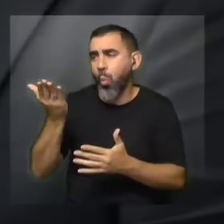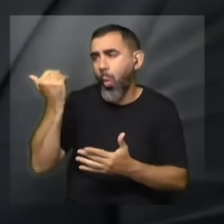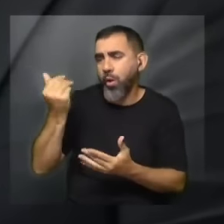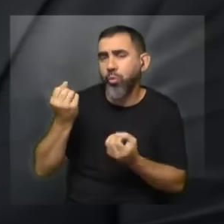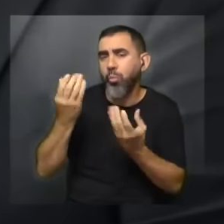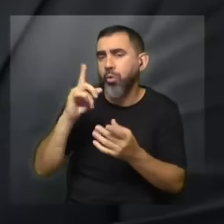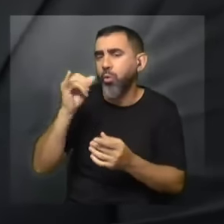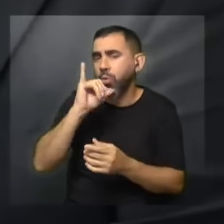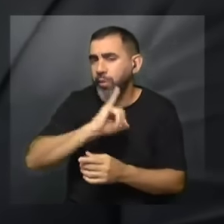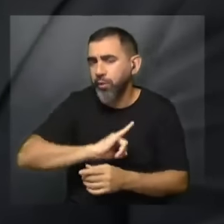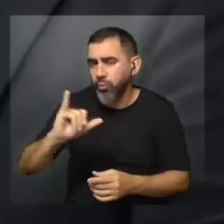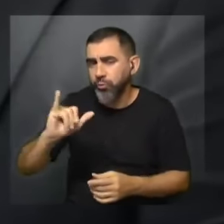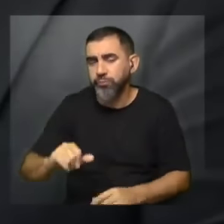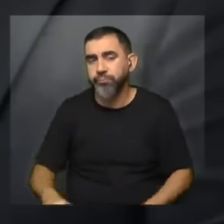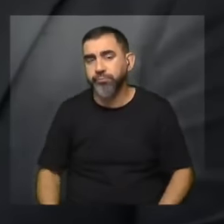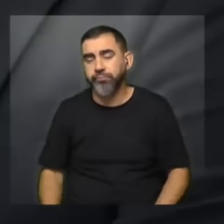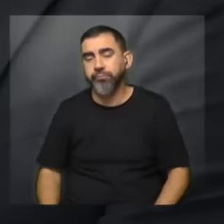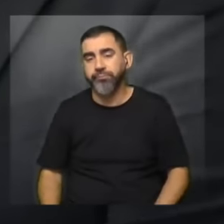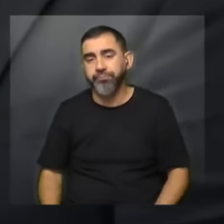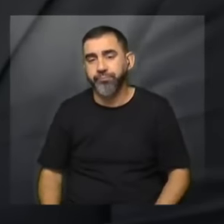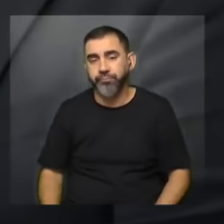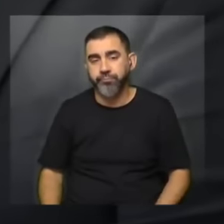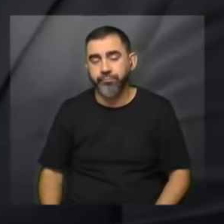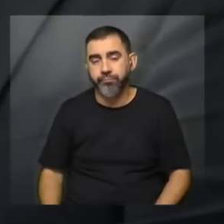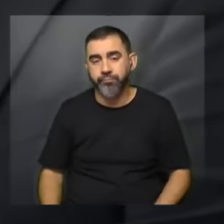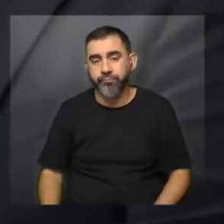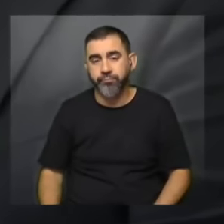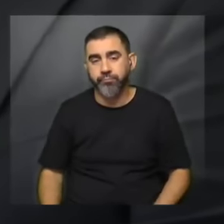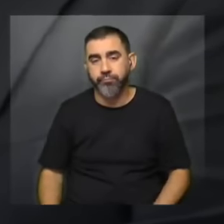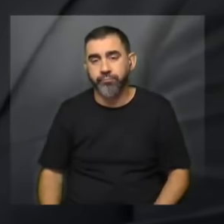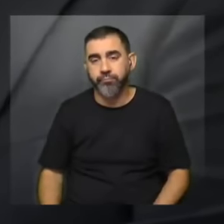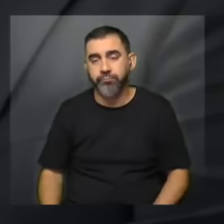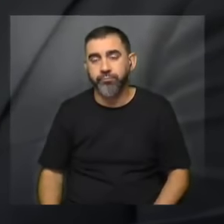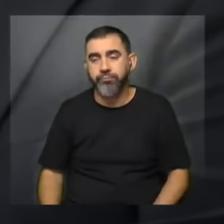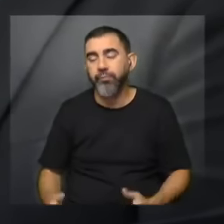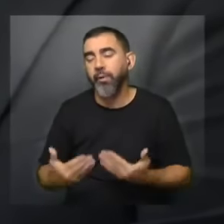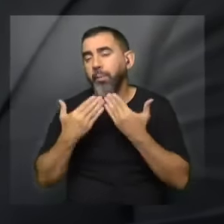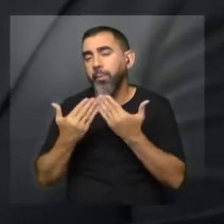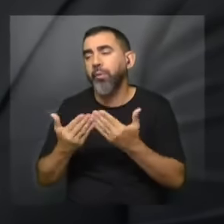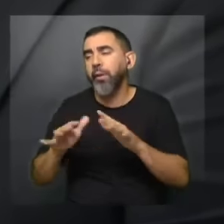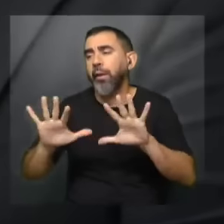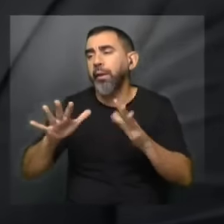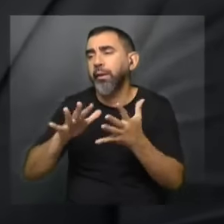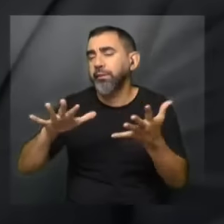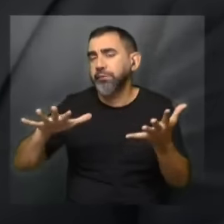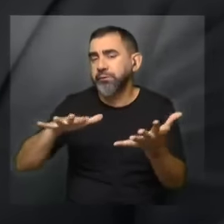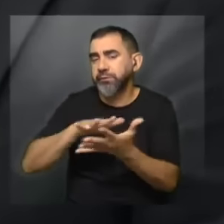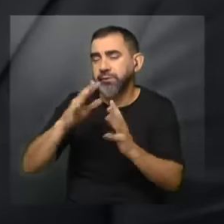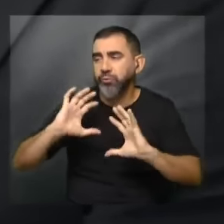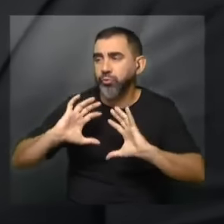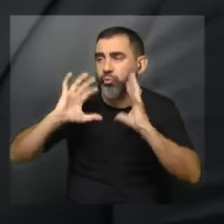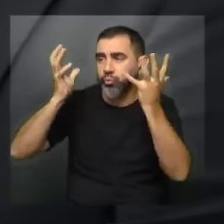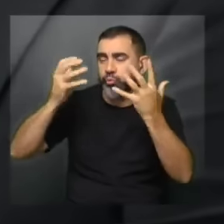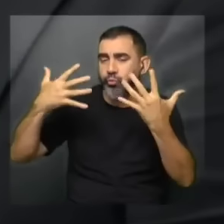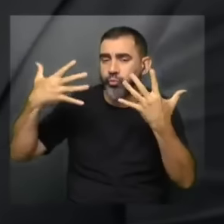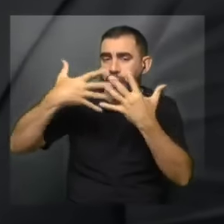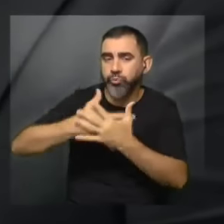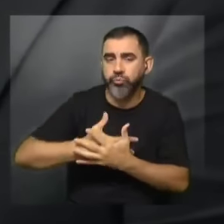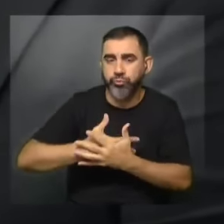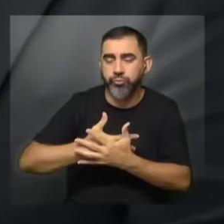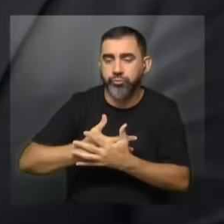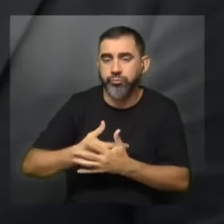denunció claro o sea se preguntan primero eh Qué tipo de evento digamos de de violencia o